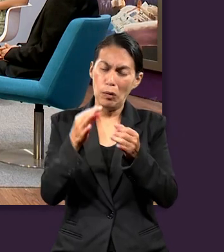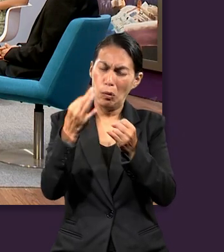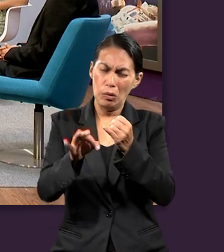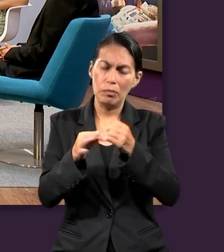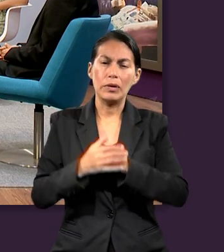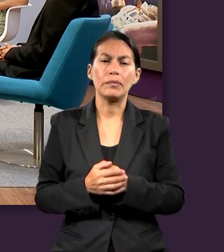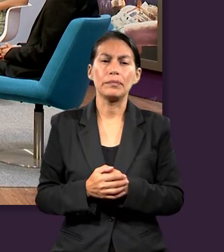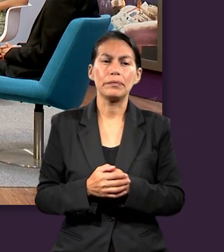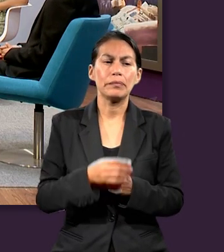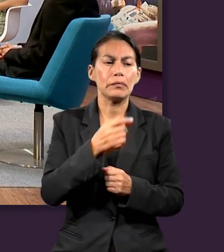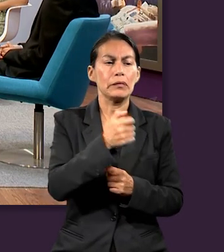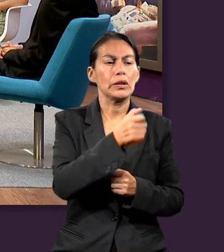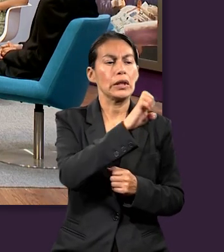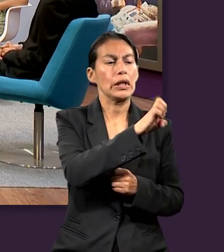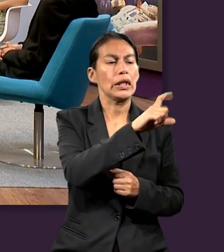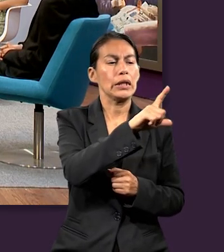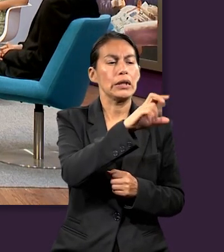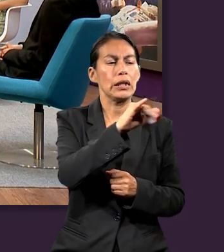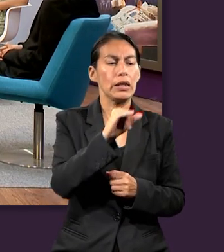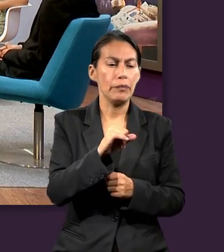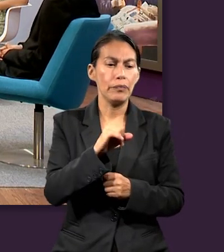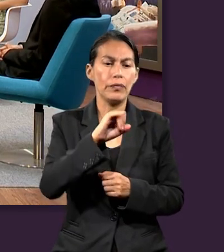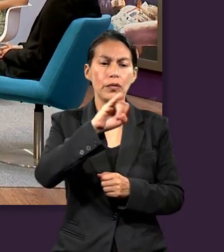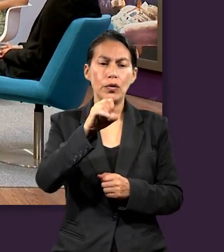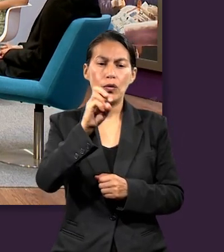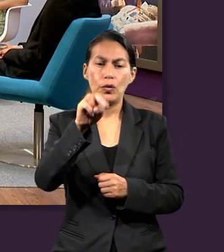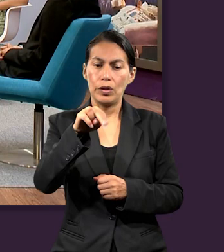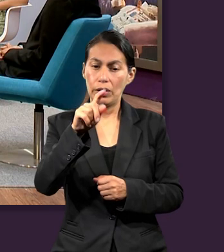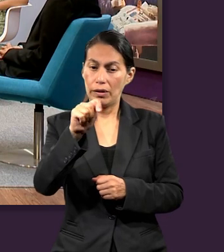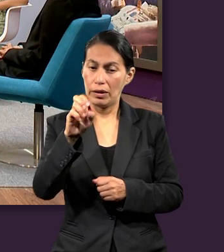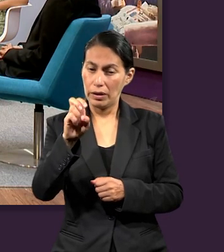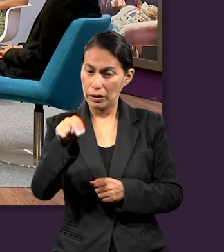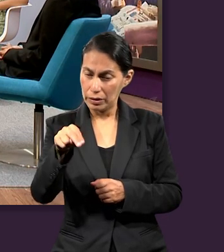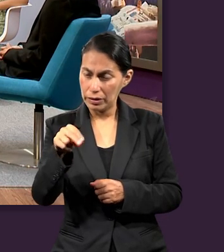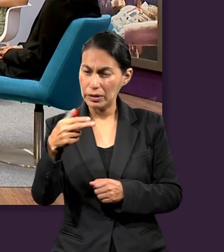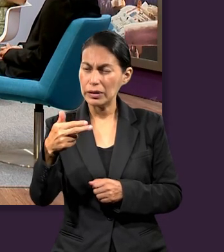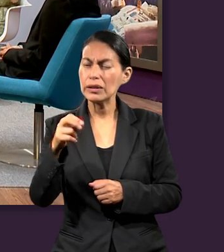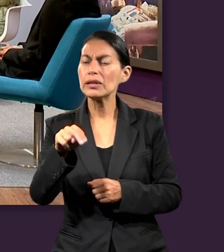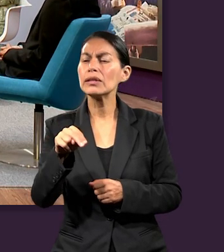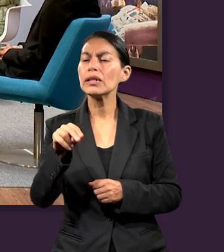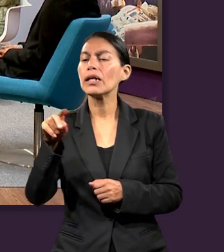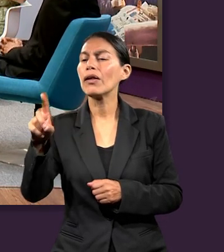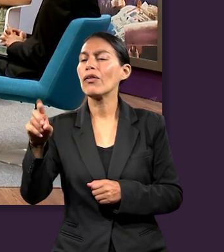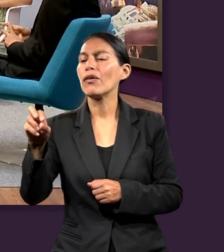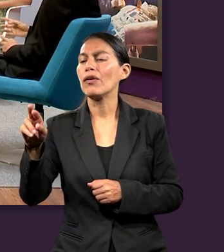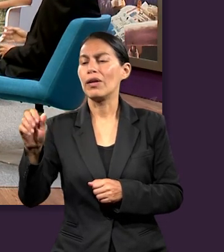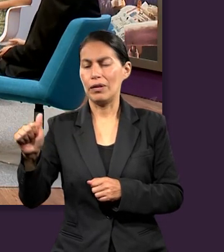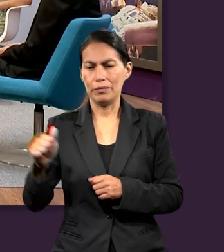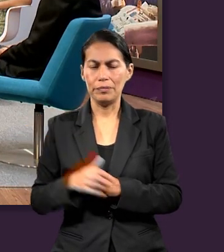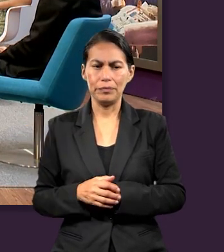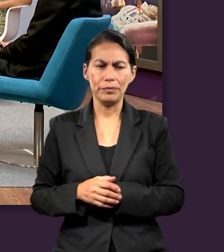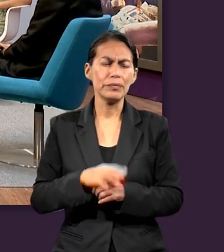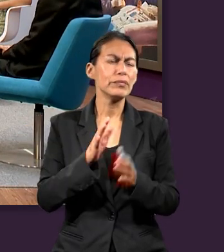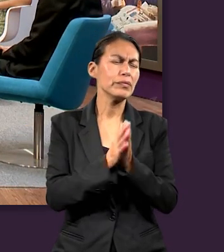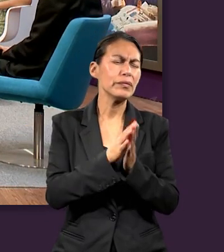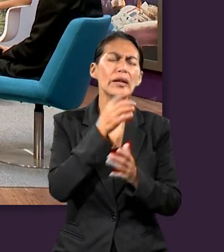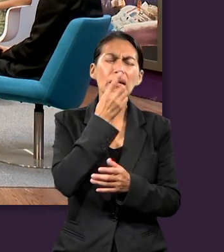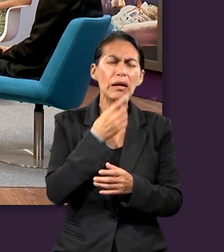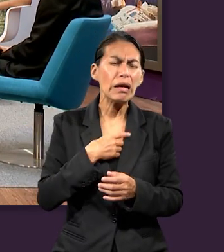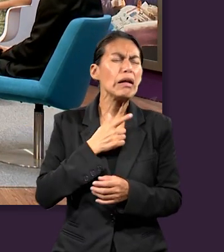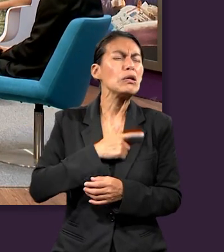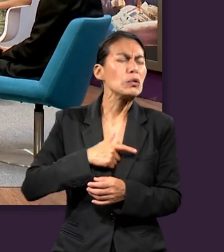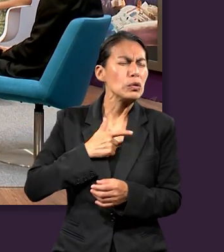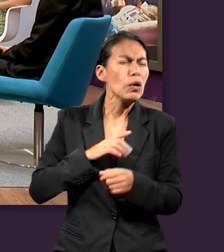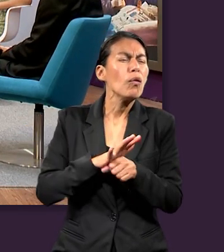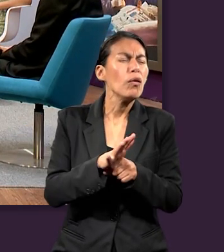que vamos en ese orden primero es y luego Jonathan y luego Dora díganos que que Con qué se quedan qué les gusta de lo